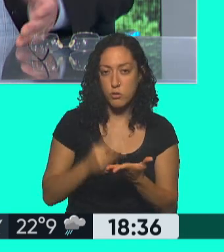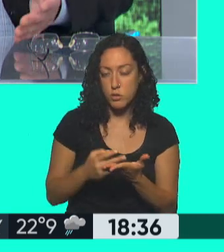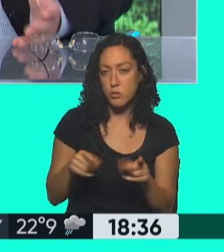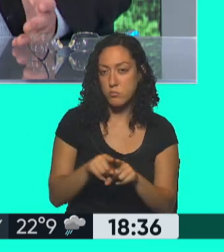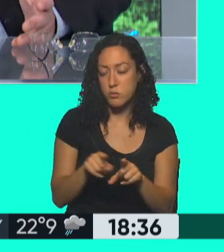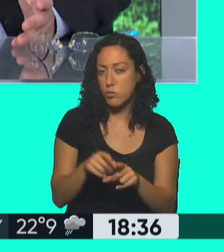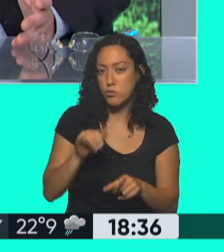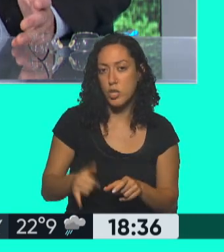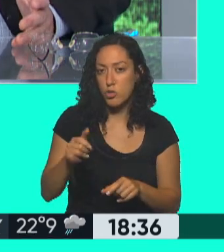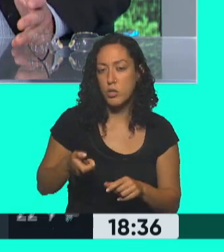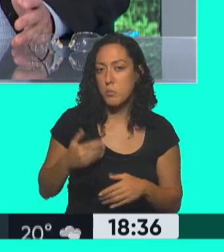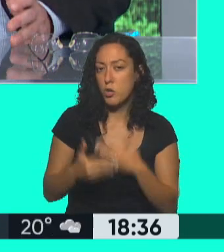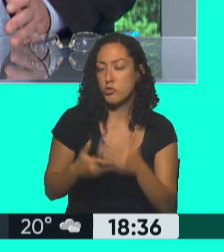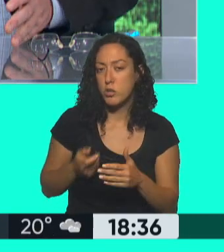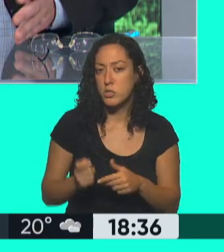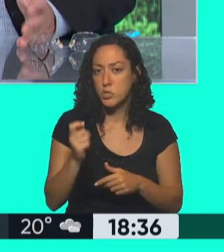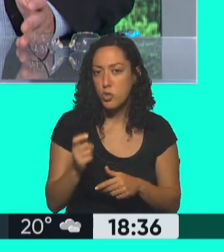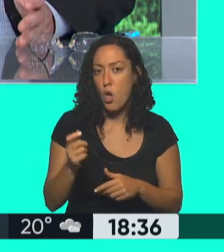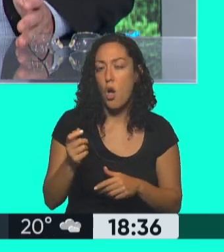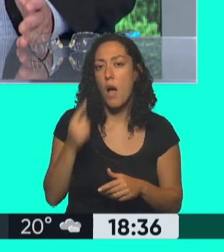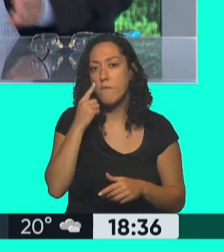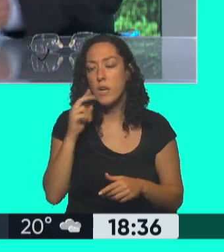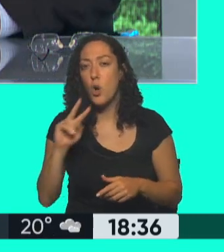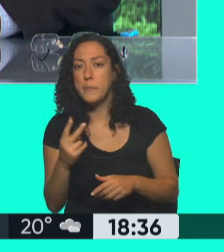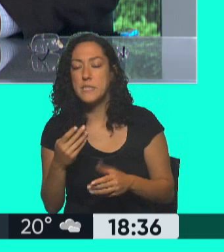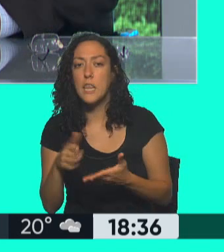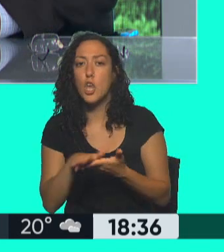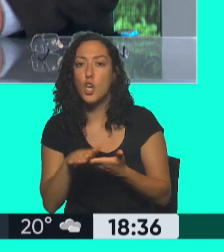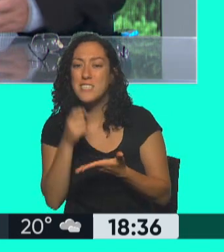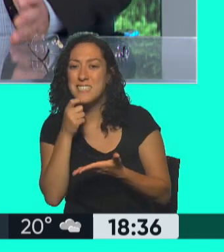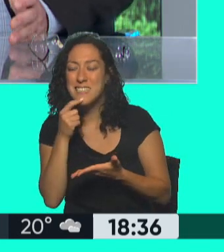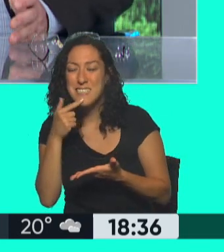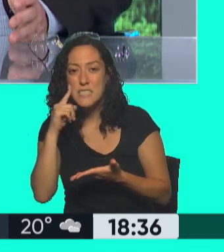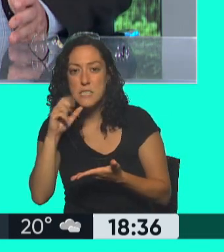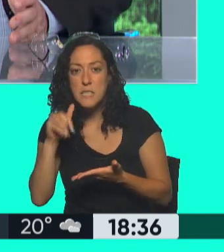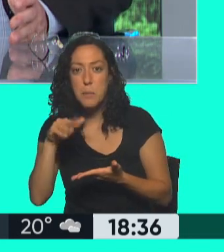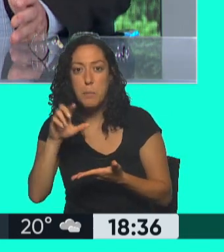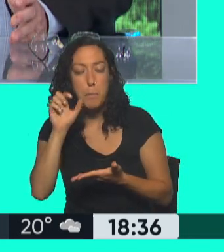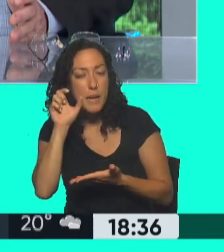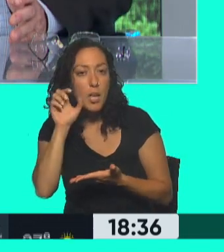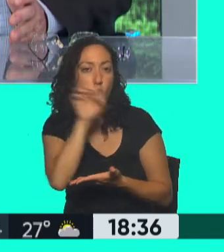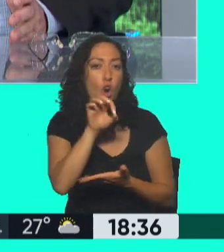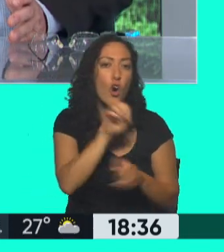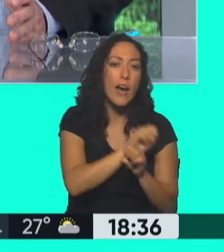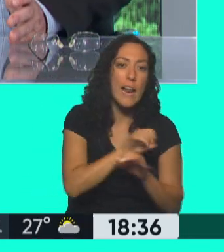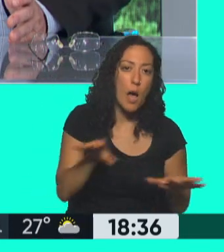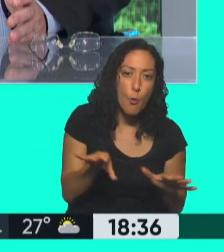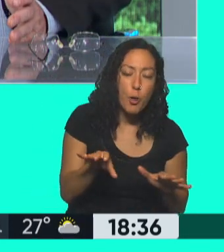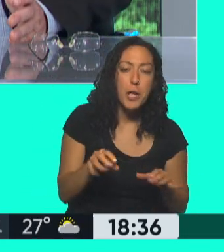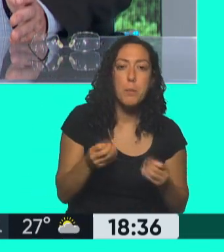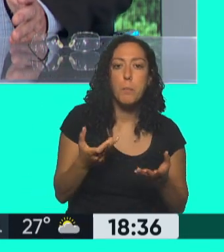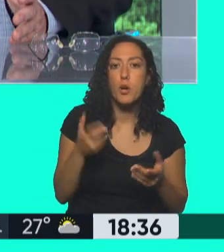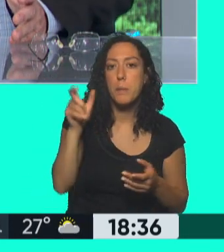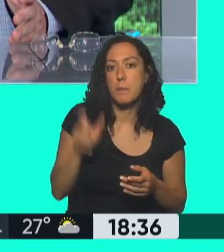sea procesado. La duda es si será procesado por homicidio simple. Todo parece indicar que será homicidio agravado por haber sido cometido contra